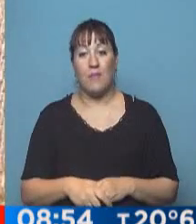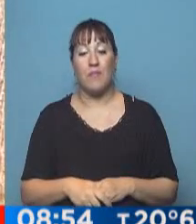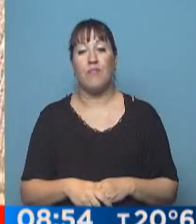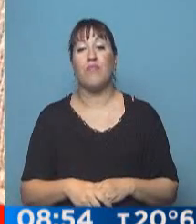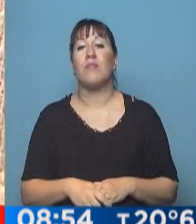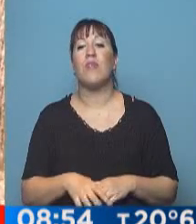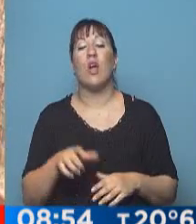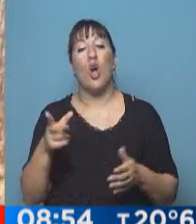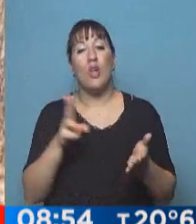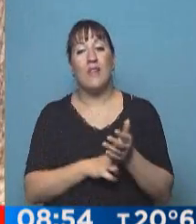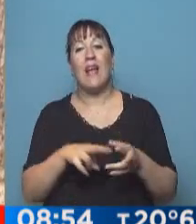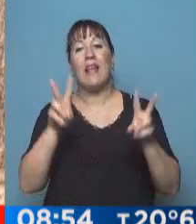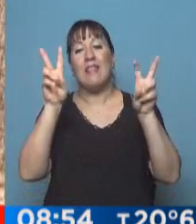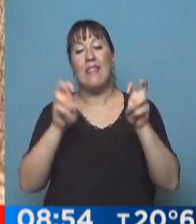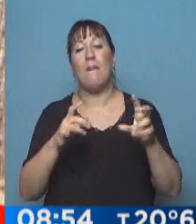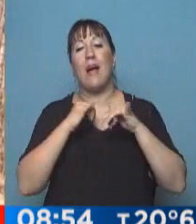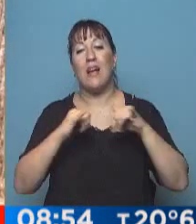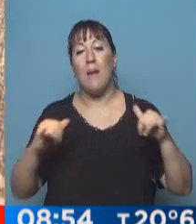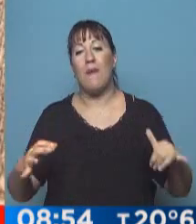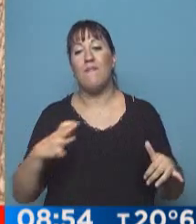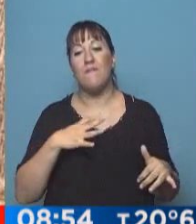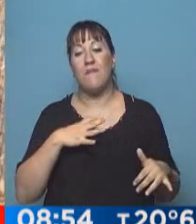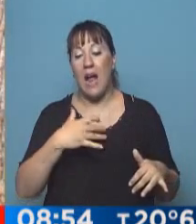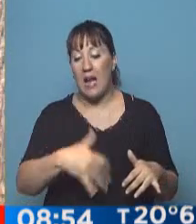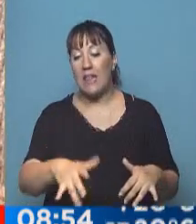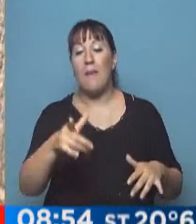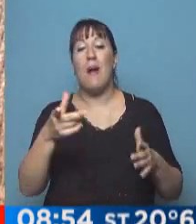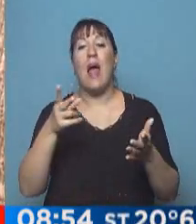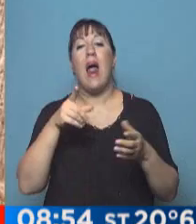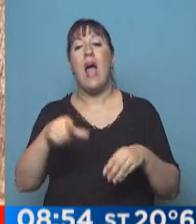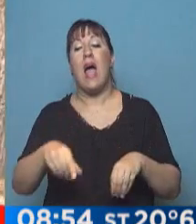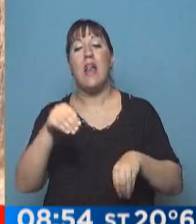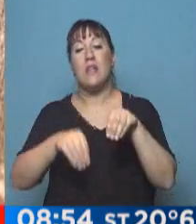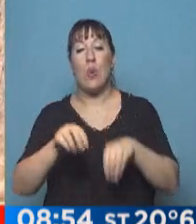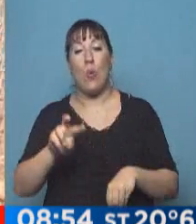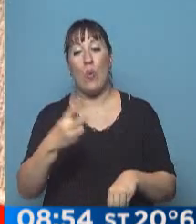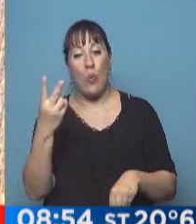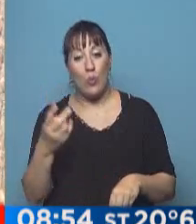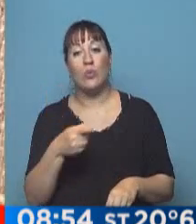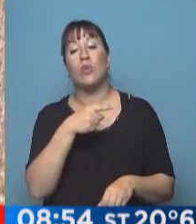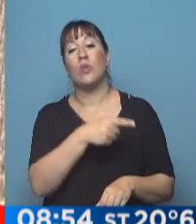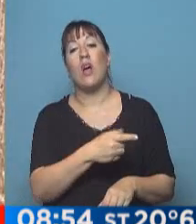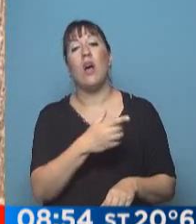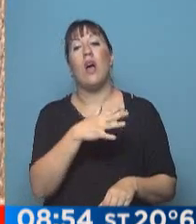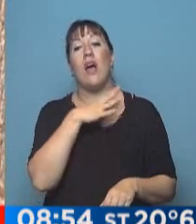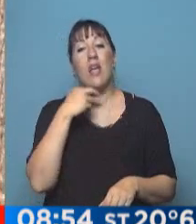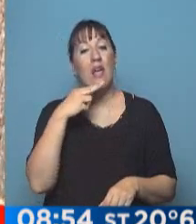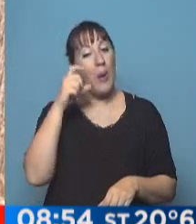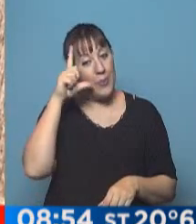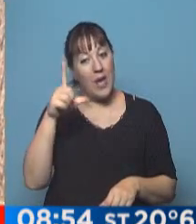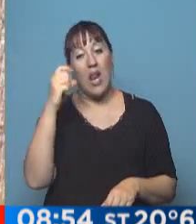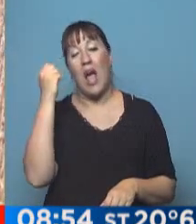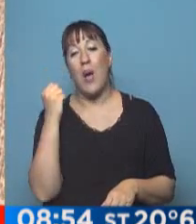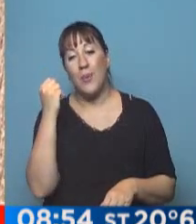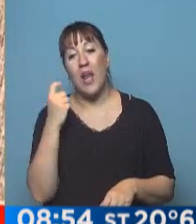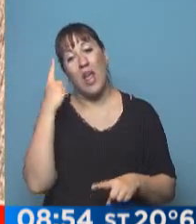Bueno, volvemos a hablar de temas de campaña porque faltan días para balotaje y también días para la segunda vuelta. Javier González Fraga, un economista, ex titular